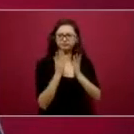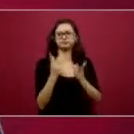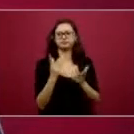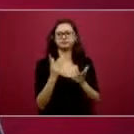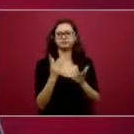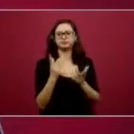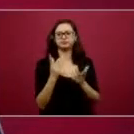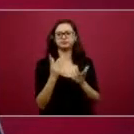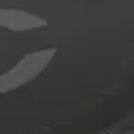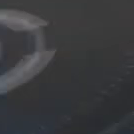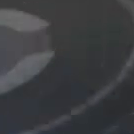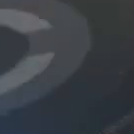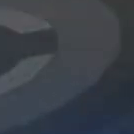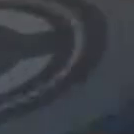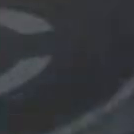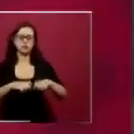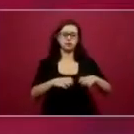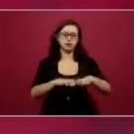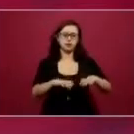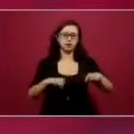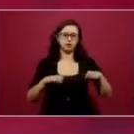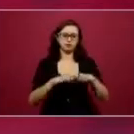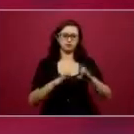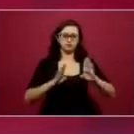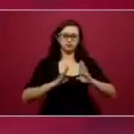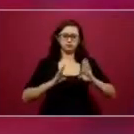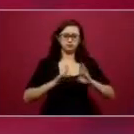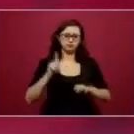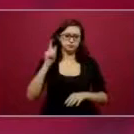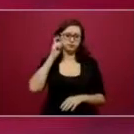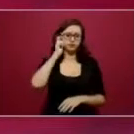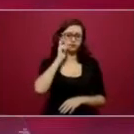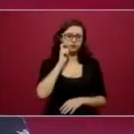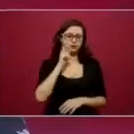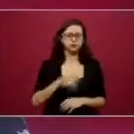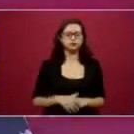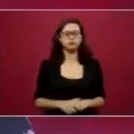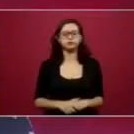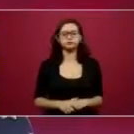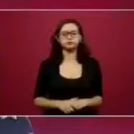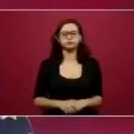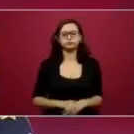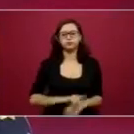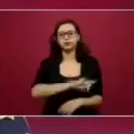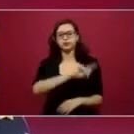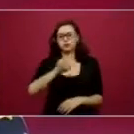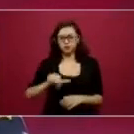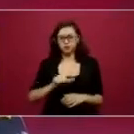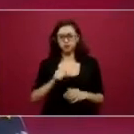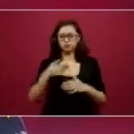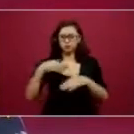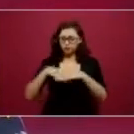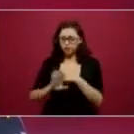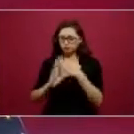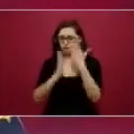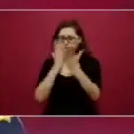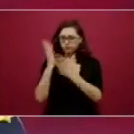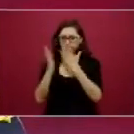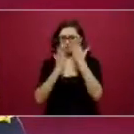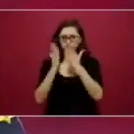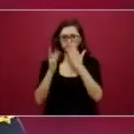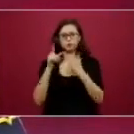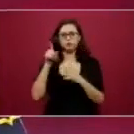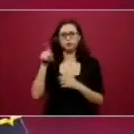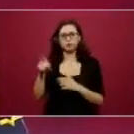el presidente reiteró que se convocará a 50.000 elementos adicionales para concretar la presencia en 266